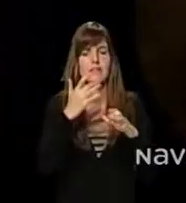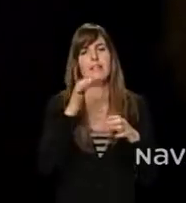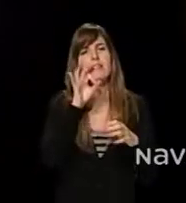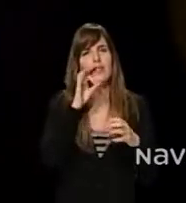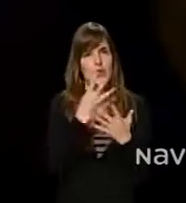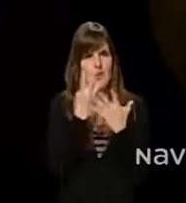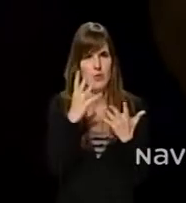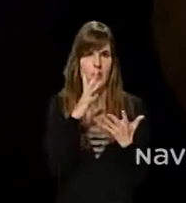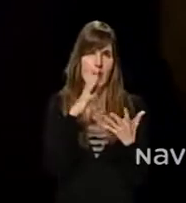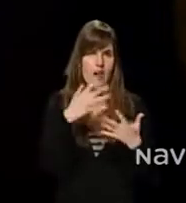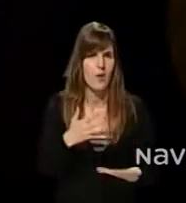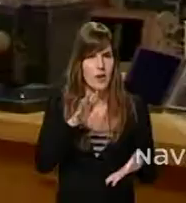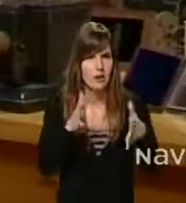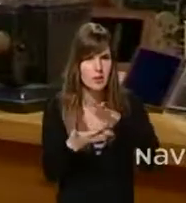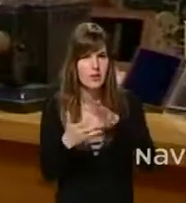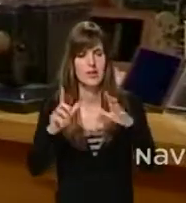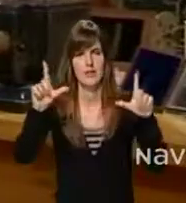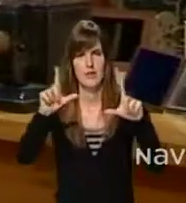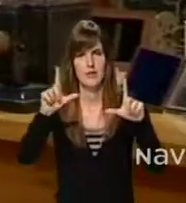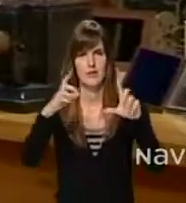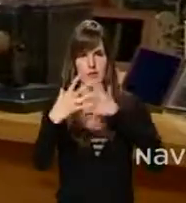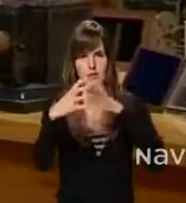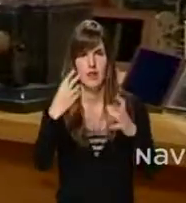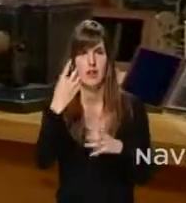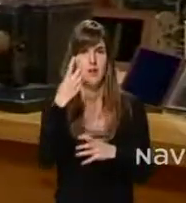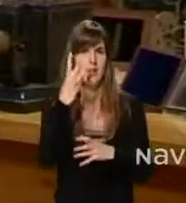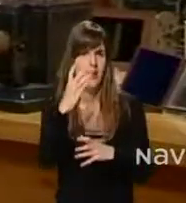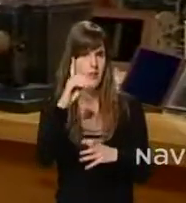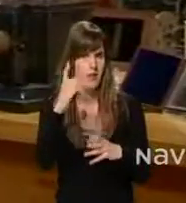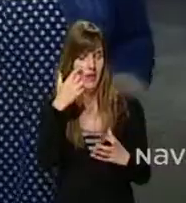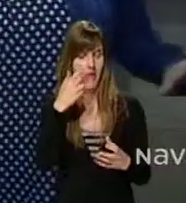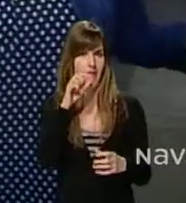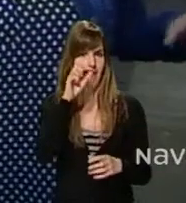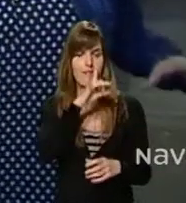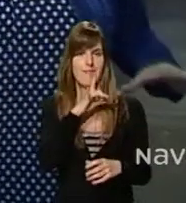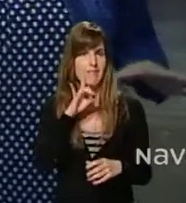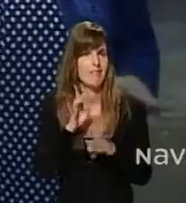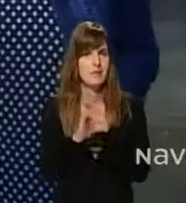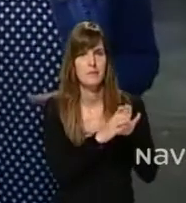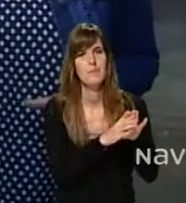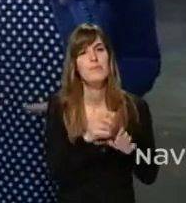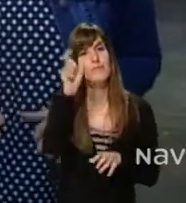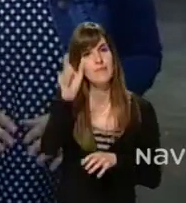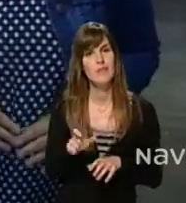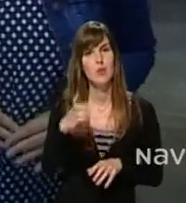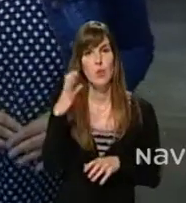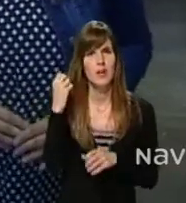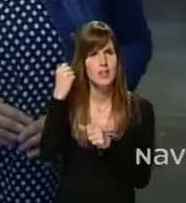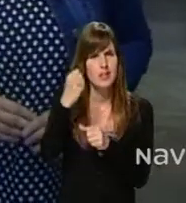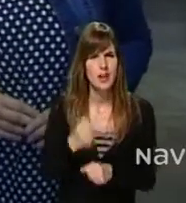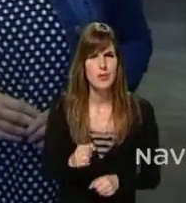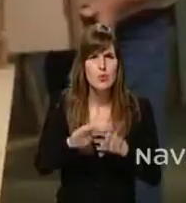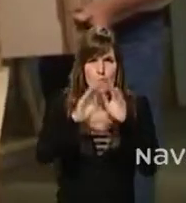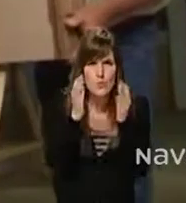televisión, el 3D, en fin, cosas que nos hacen fascinar. Lleva 40 años creando pequeños mundos